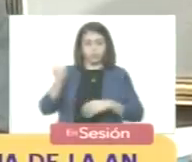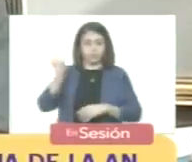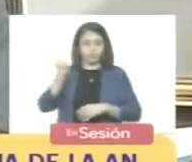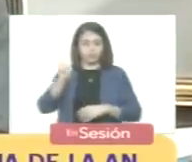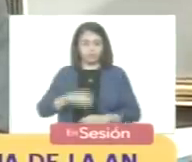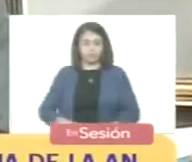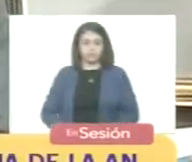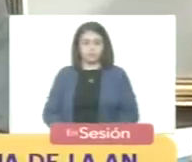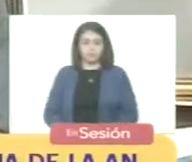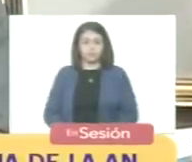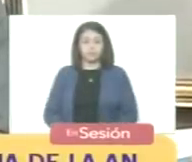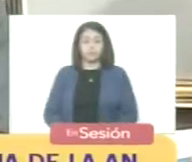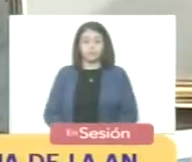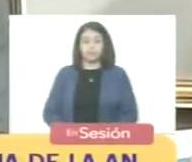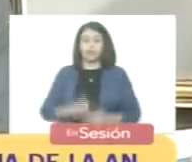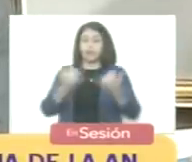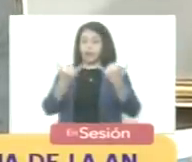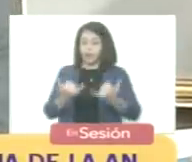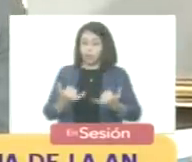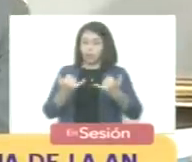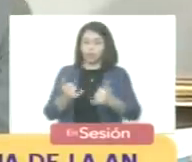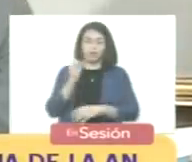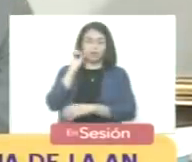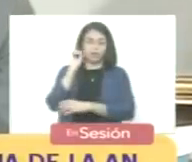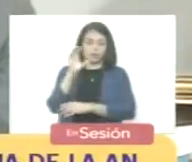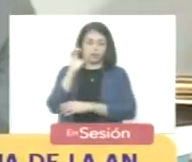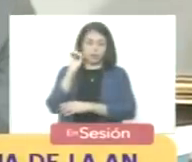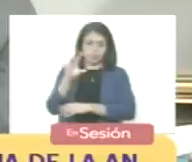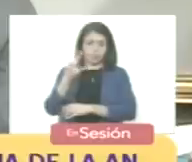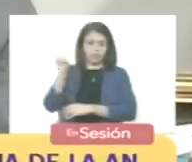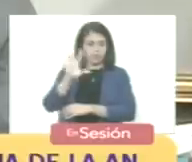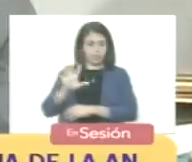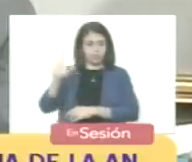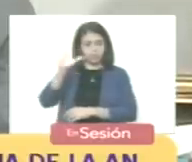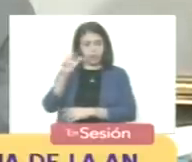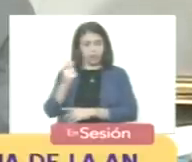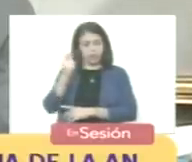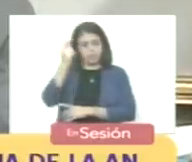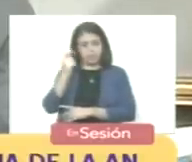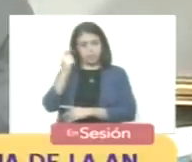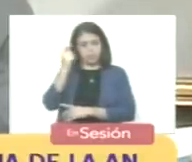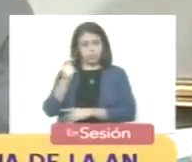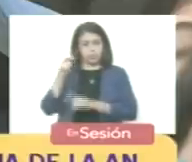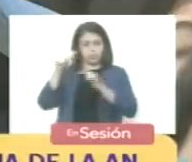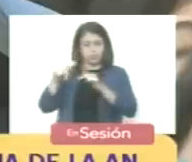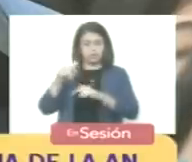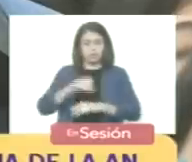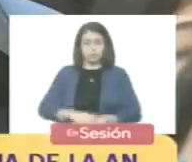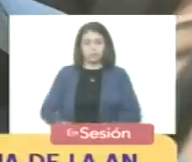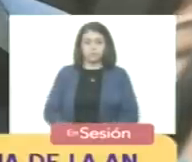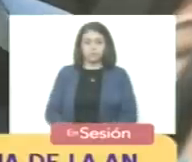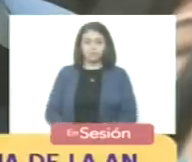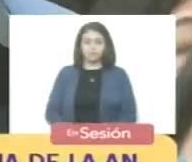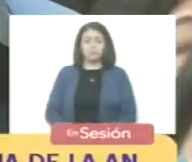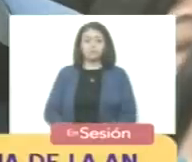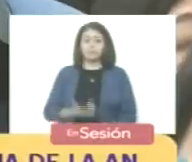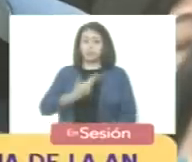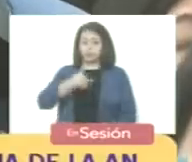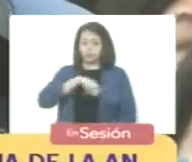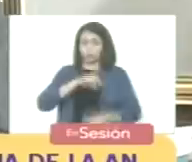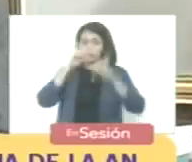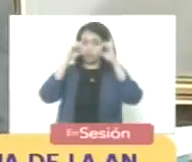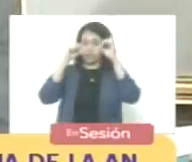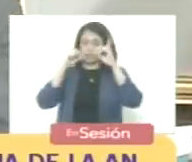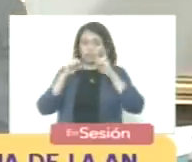Venezuela. En lo que corresponde al Parlamento venezolano, en lo que corresponde a la Asamblea Nacional, lo que hemos